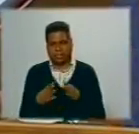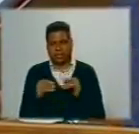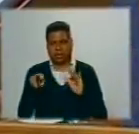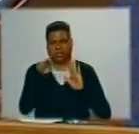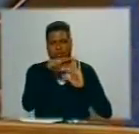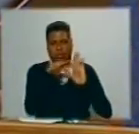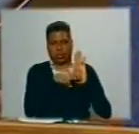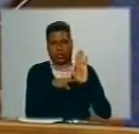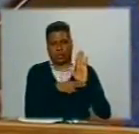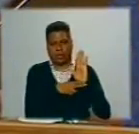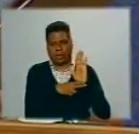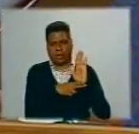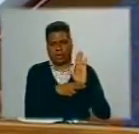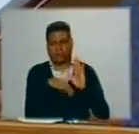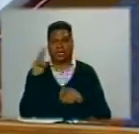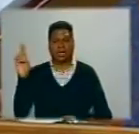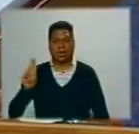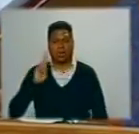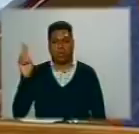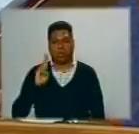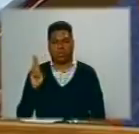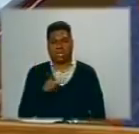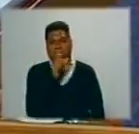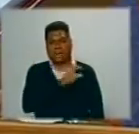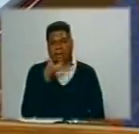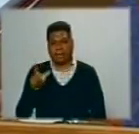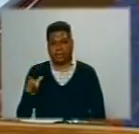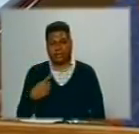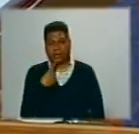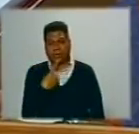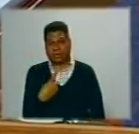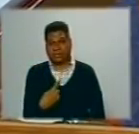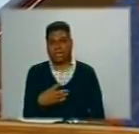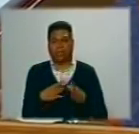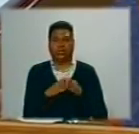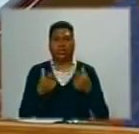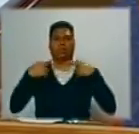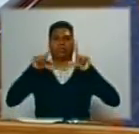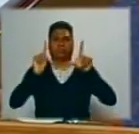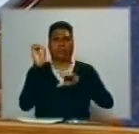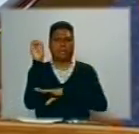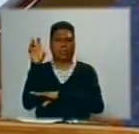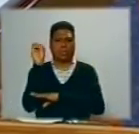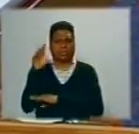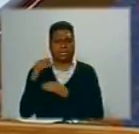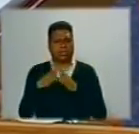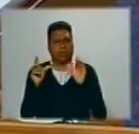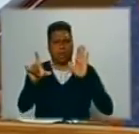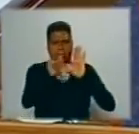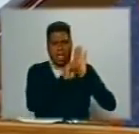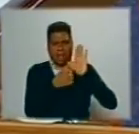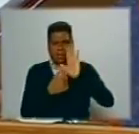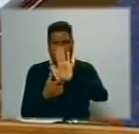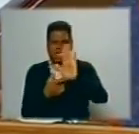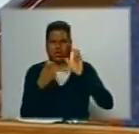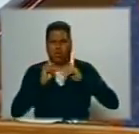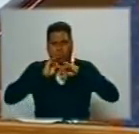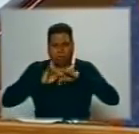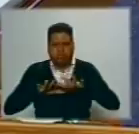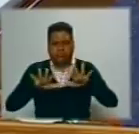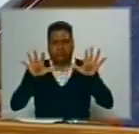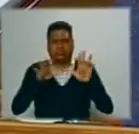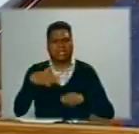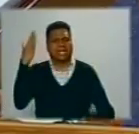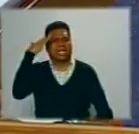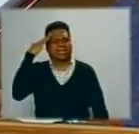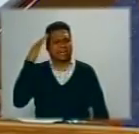normales y previsibles de utilización. Las personas deben disponer de los medios apropiados de conformidad con la presente ley y las demás normativas que traten la